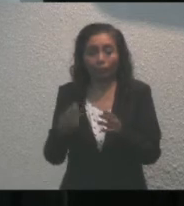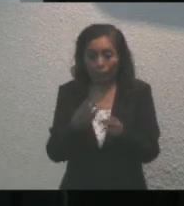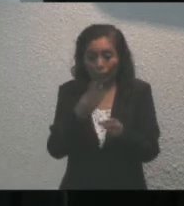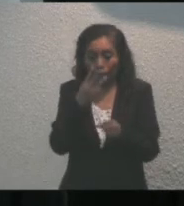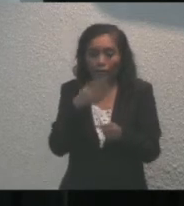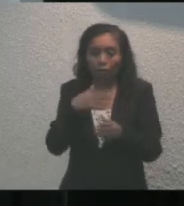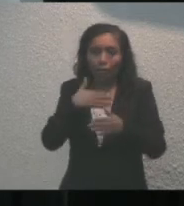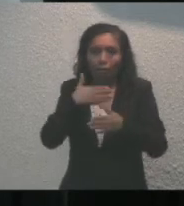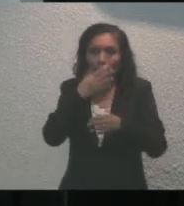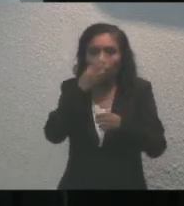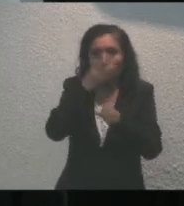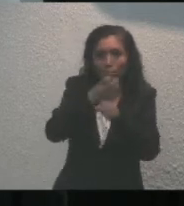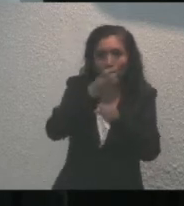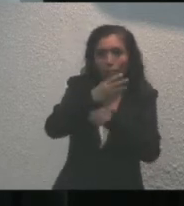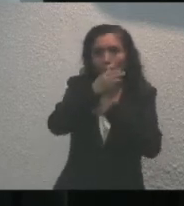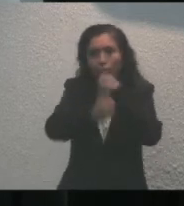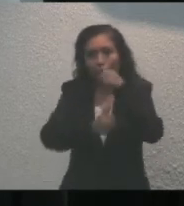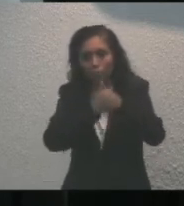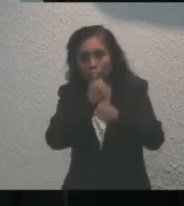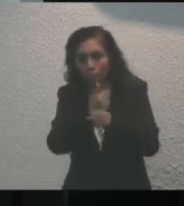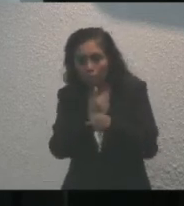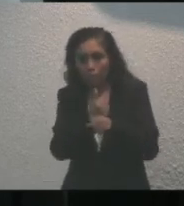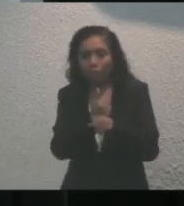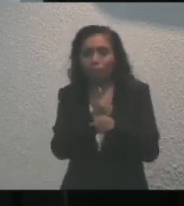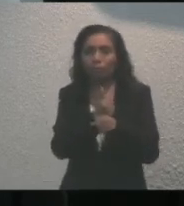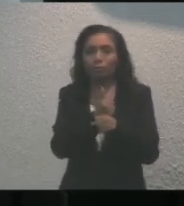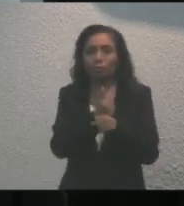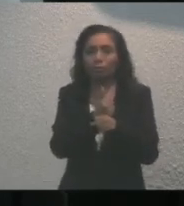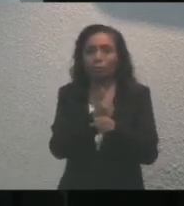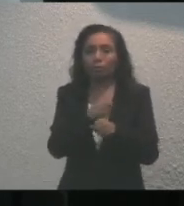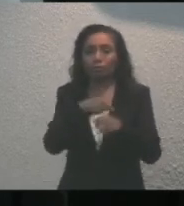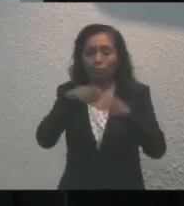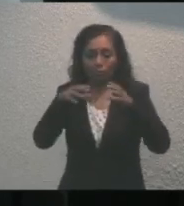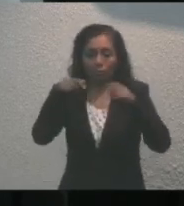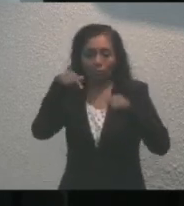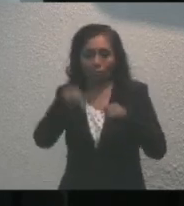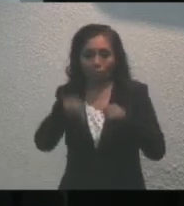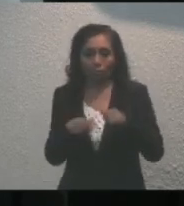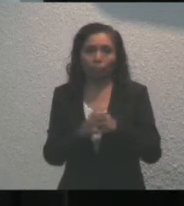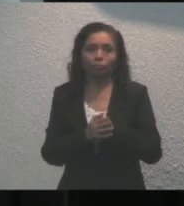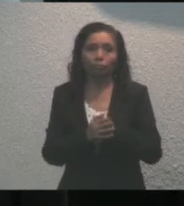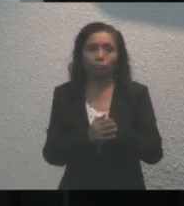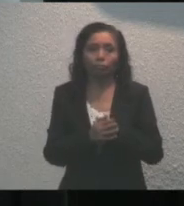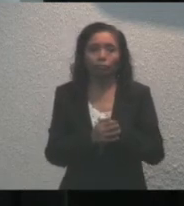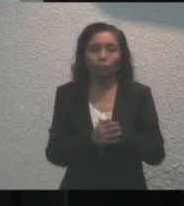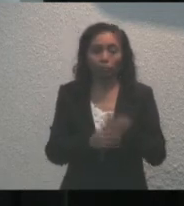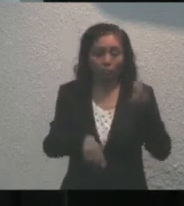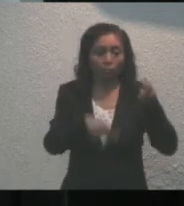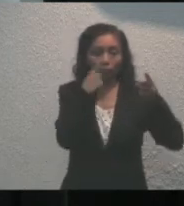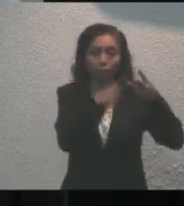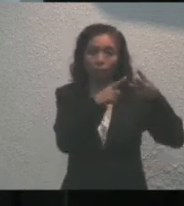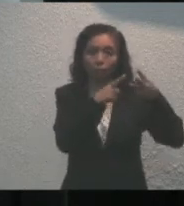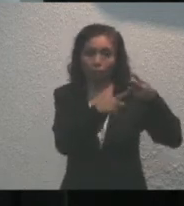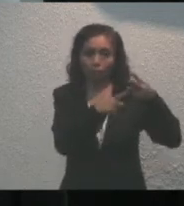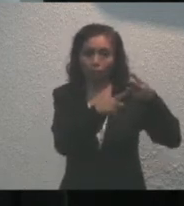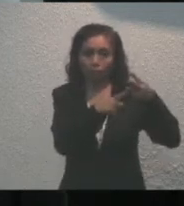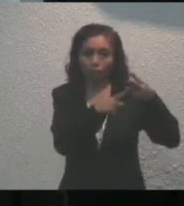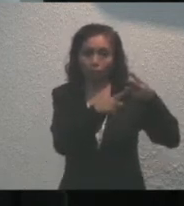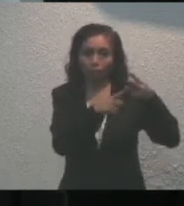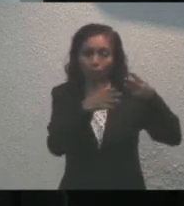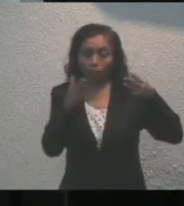ejercicio constitucional de esta 16ª legislatura. Tercero, remítase